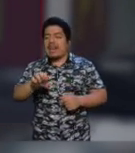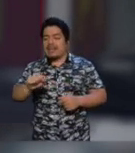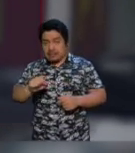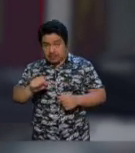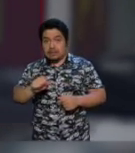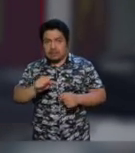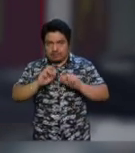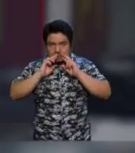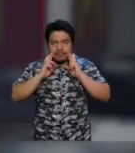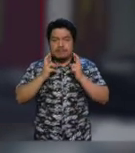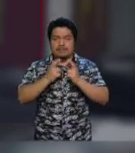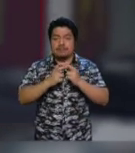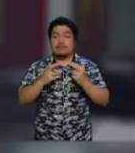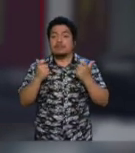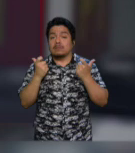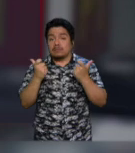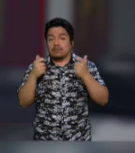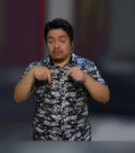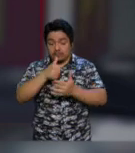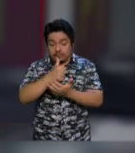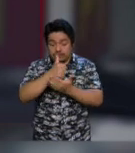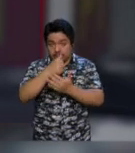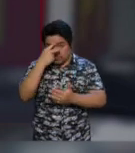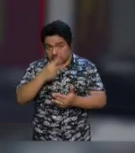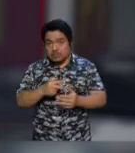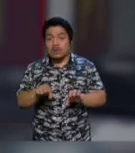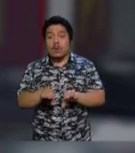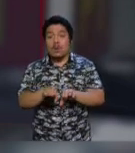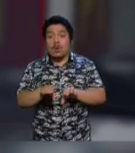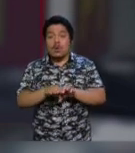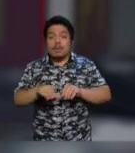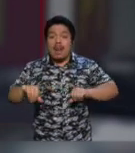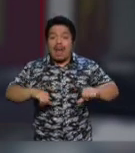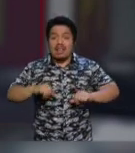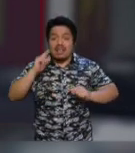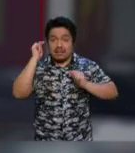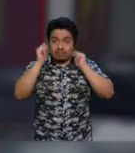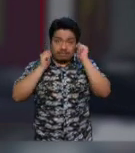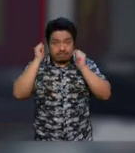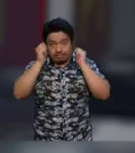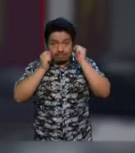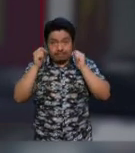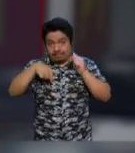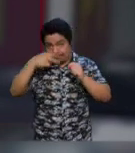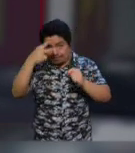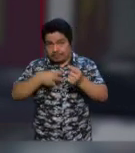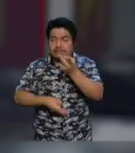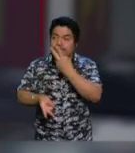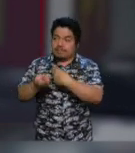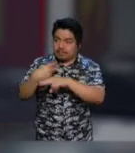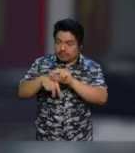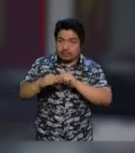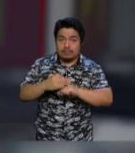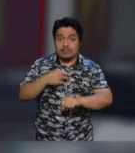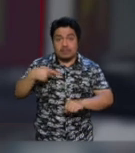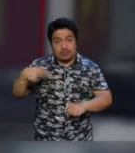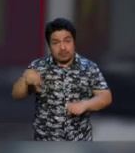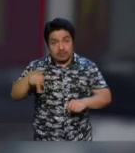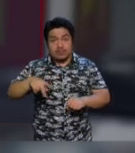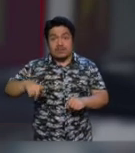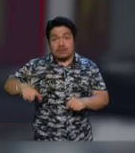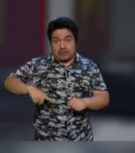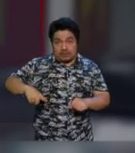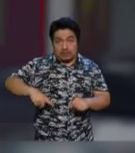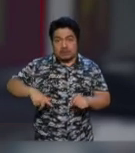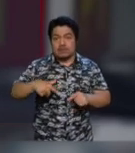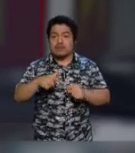parte importante de la derrama económica de la capital es fruto de la actividad turística. Por ello, aseguró que su administración realizará campañas